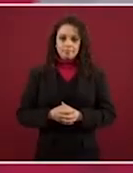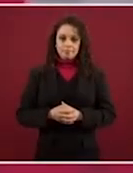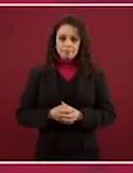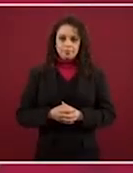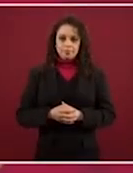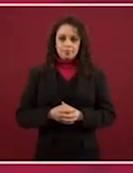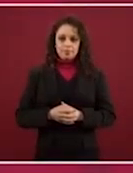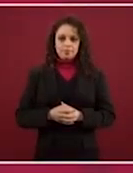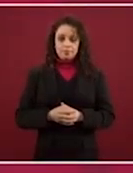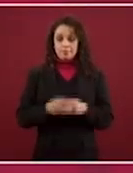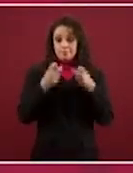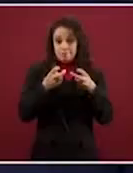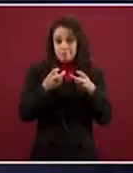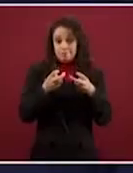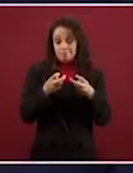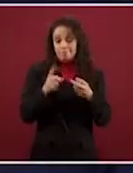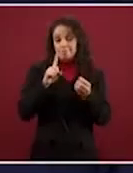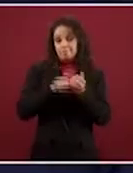nosotros heredamos